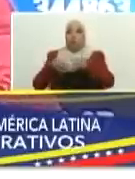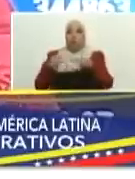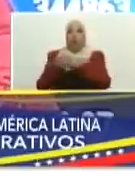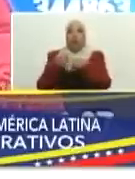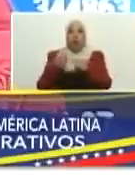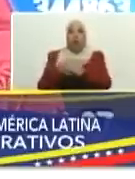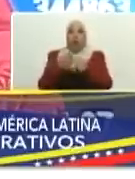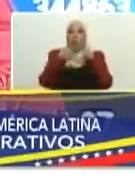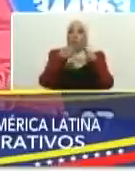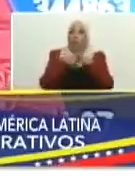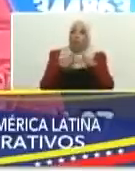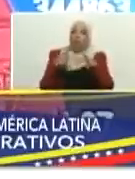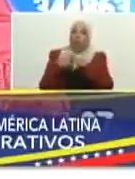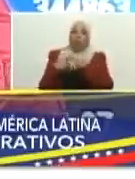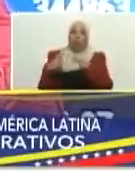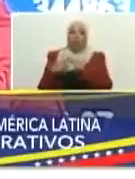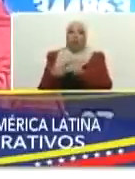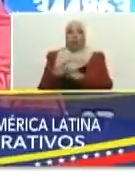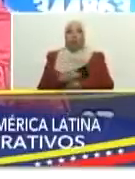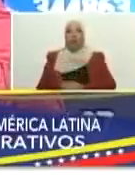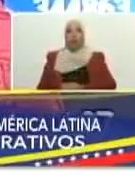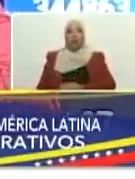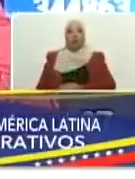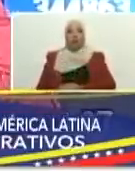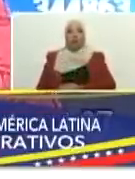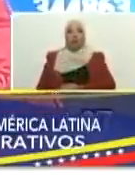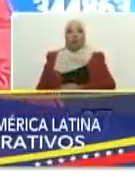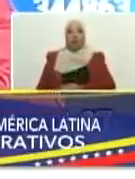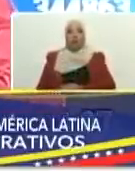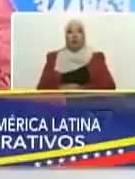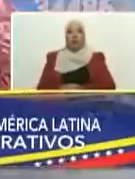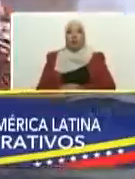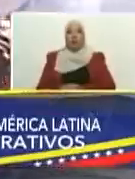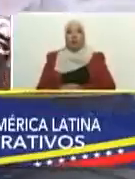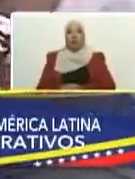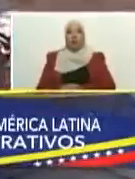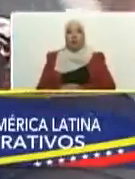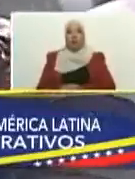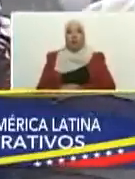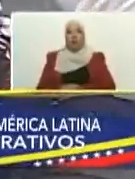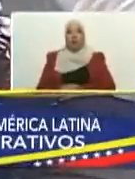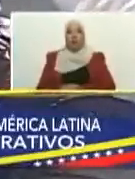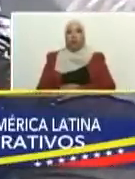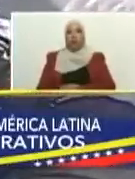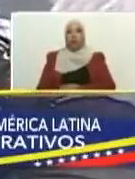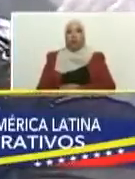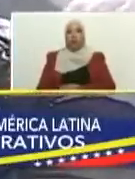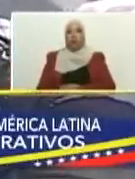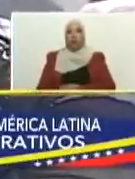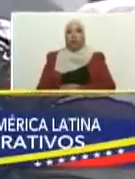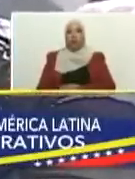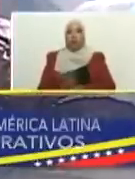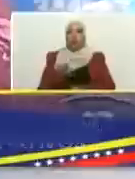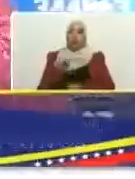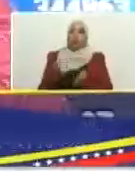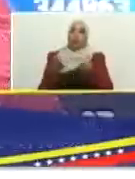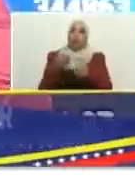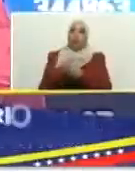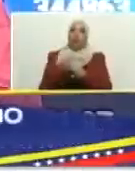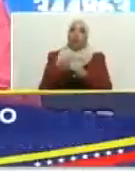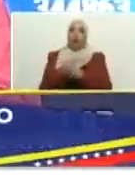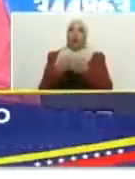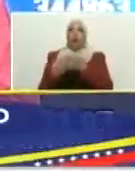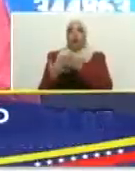Castro Soteldo también se la da de intelectual agrario, orgánico. ¿Ah? Ahí se los dejo para el análisis, el